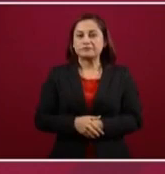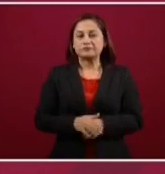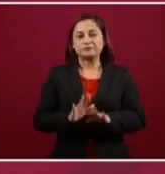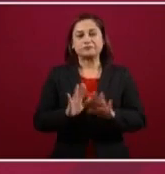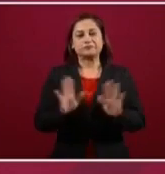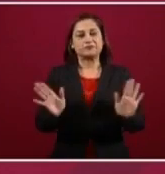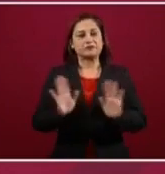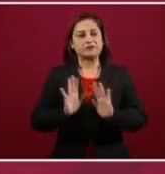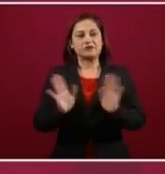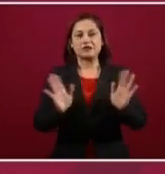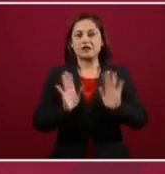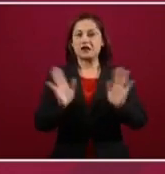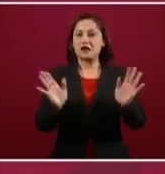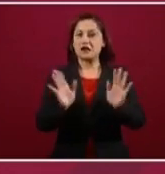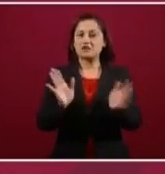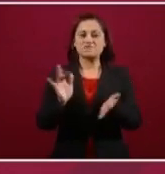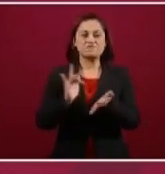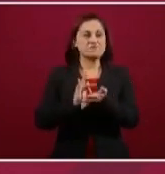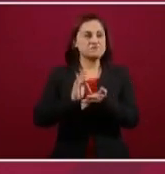afortunadamente